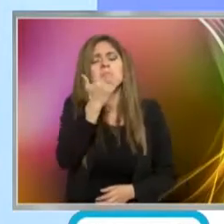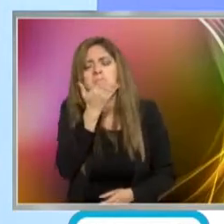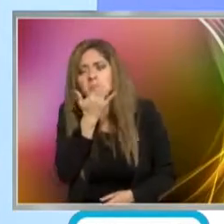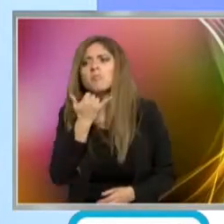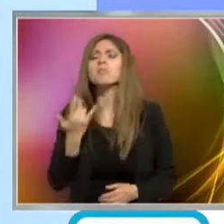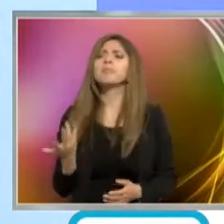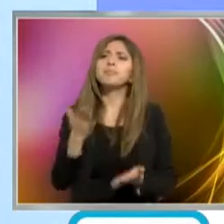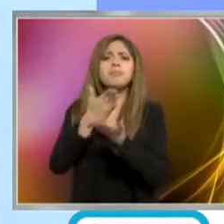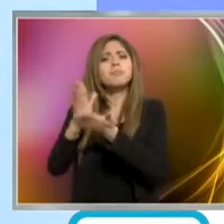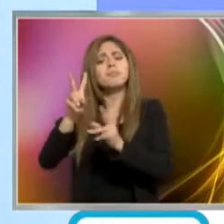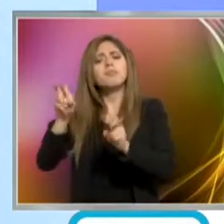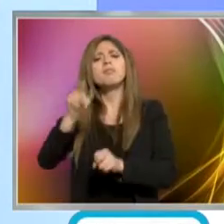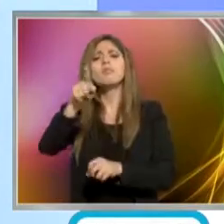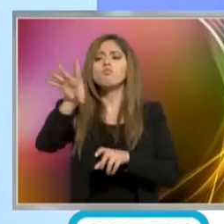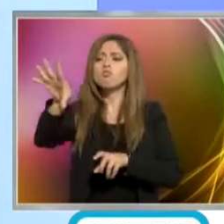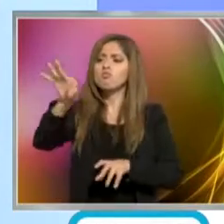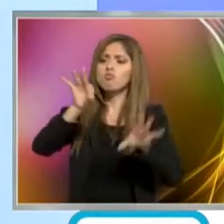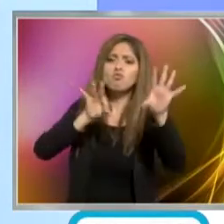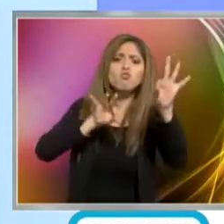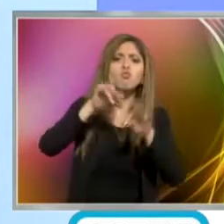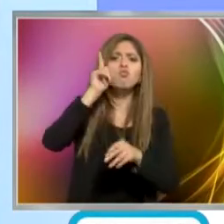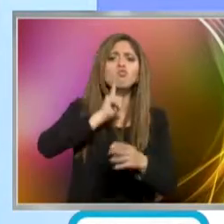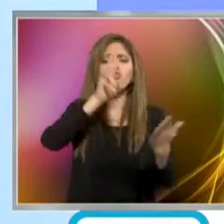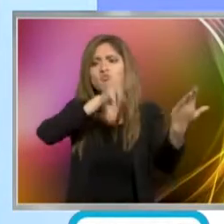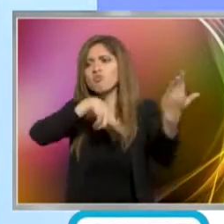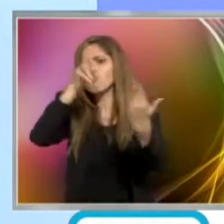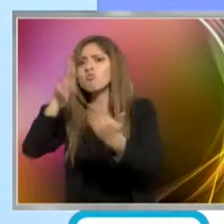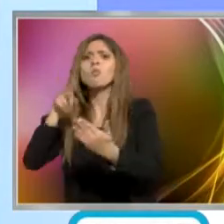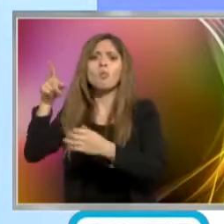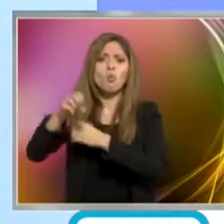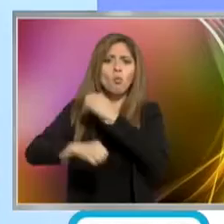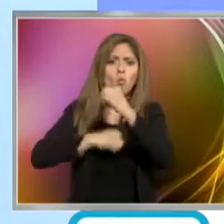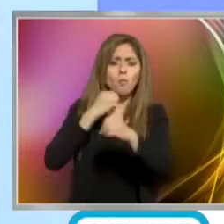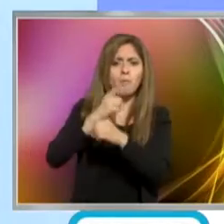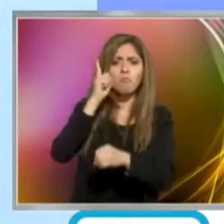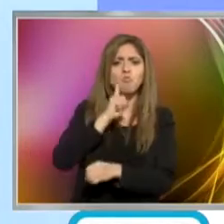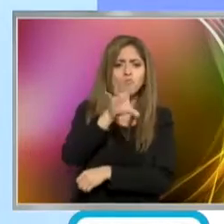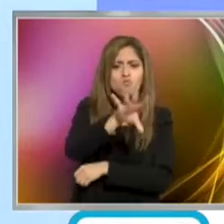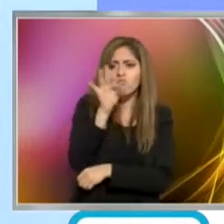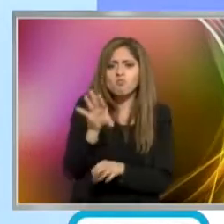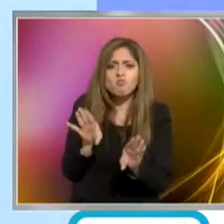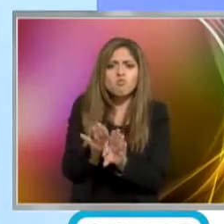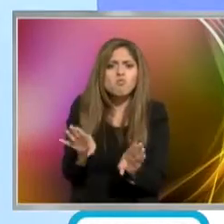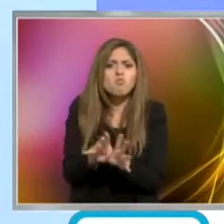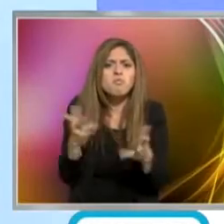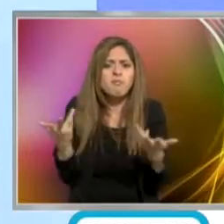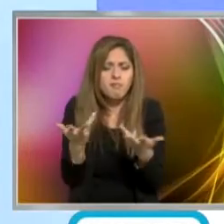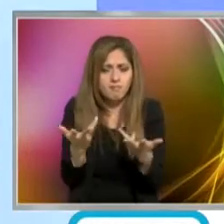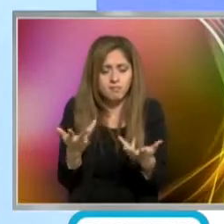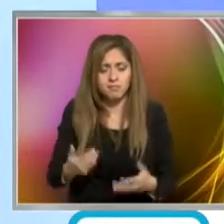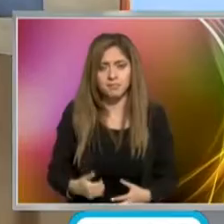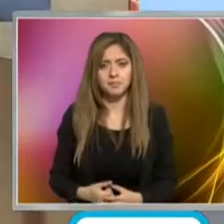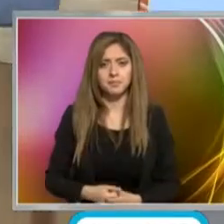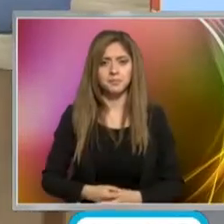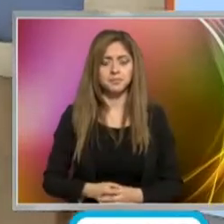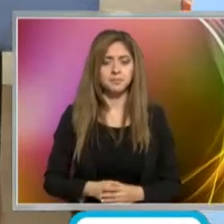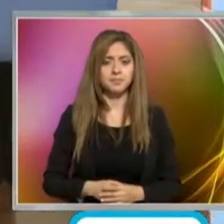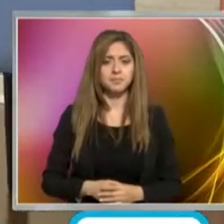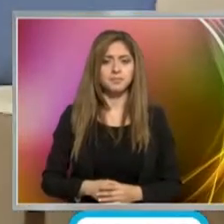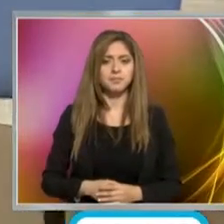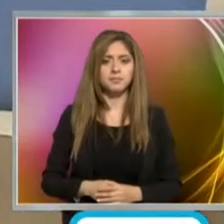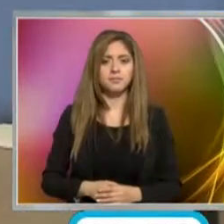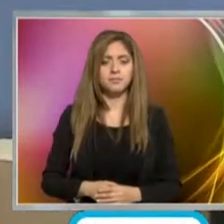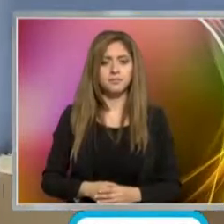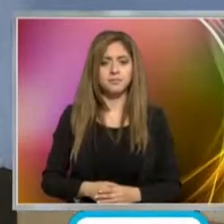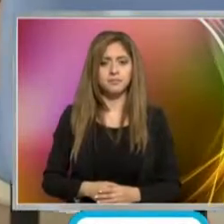artistas? ¿Hubo un filtro para escoger las obras que se van a exponer o de qué manera funciona esto? La realidad es que todas